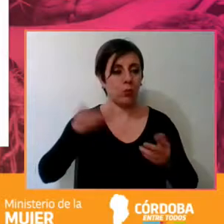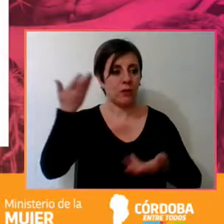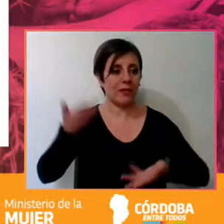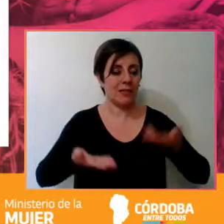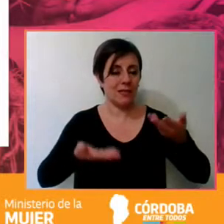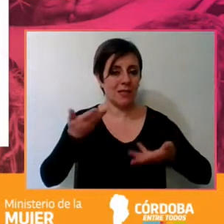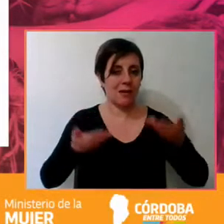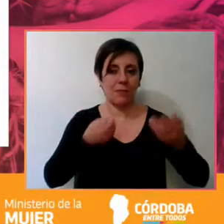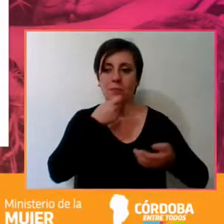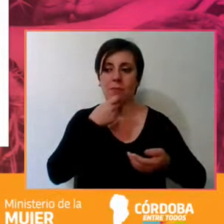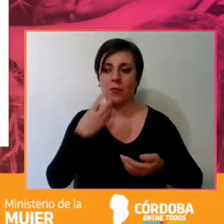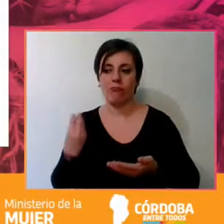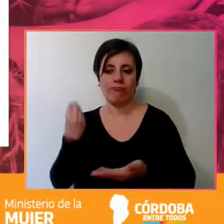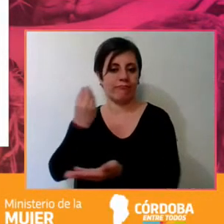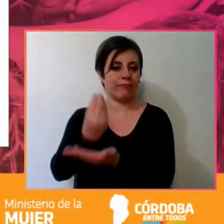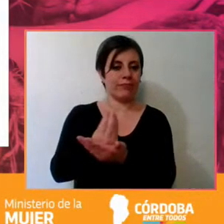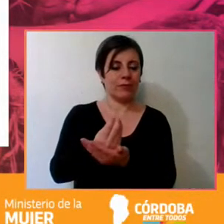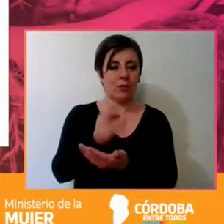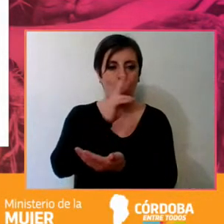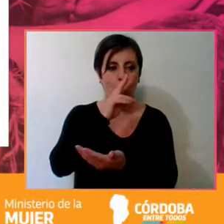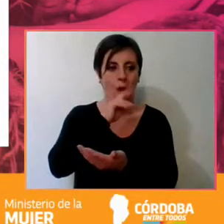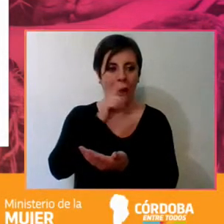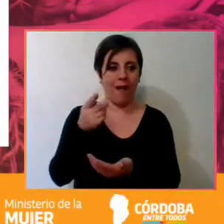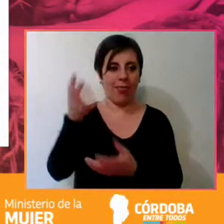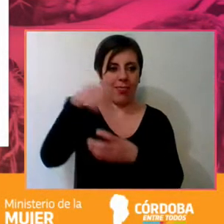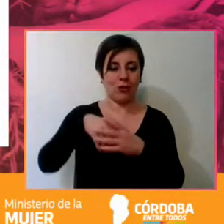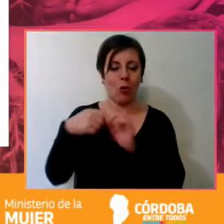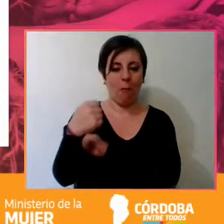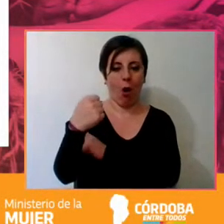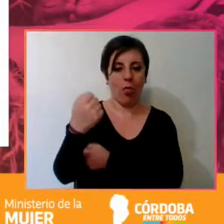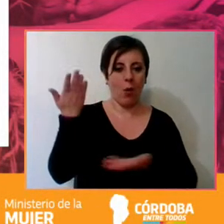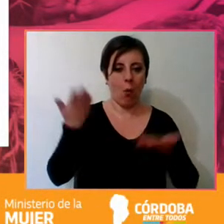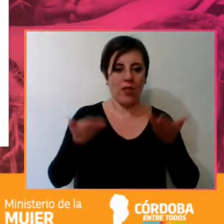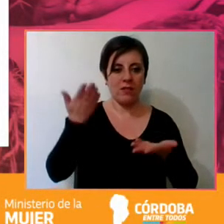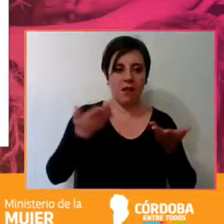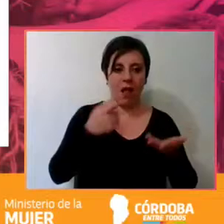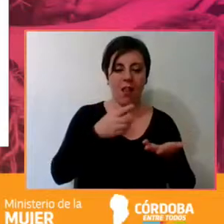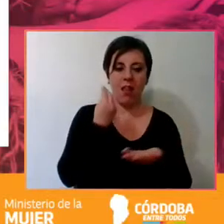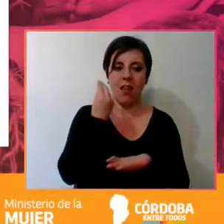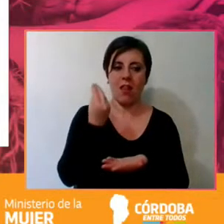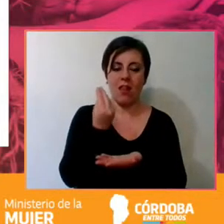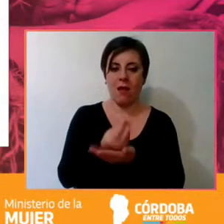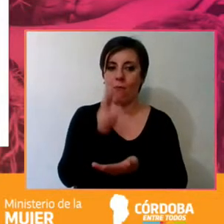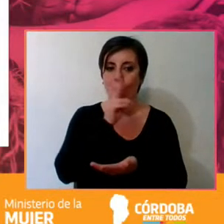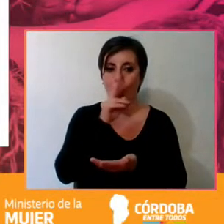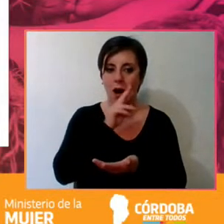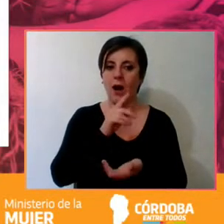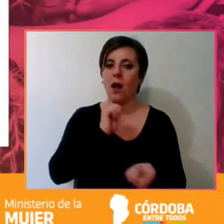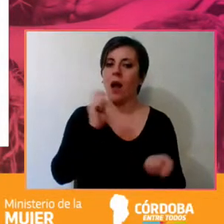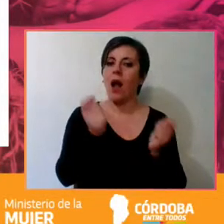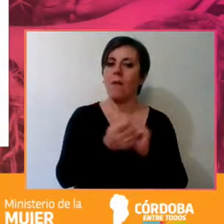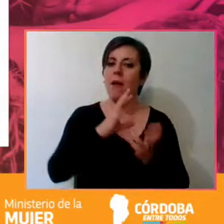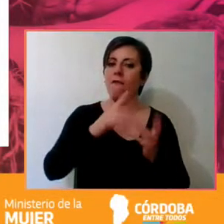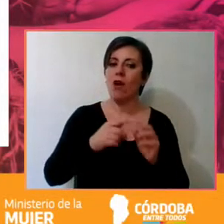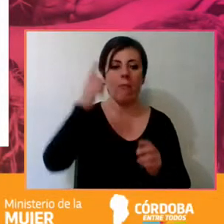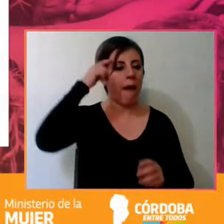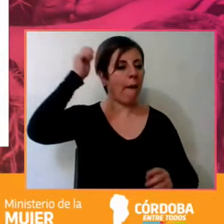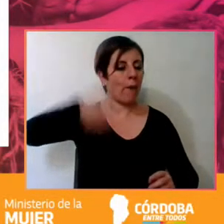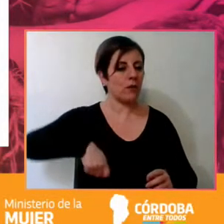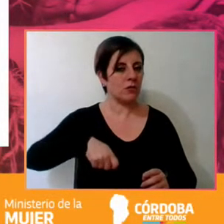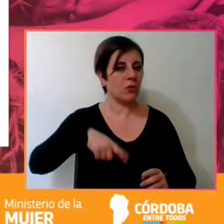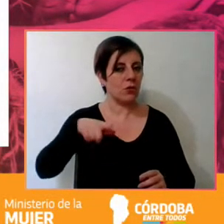llegan mujeres a los espacios de decisión, también en el Poder Judicial, cambia la manera de juzgar, y pasamos a